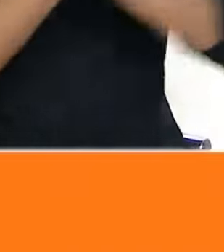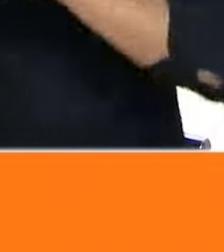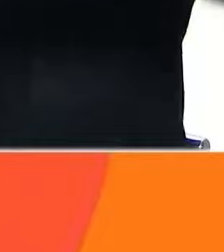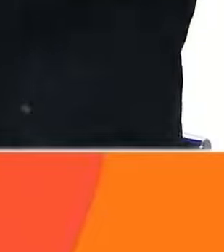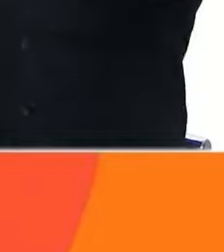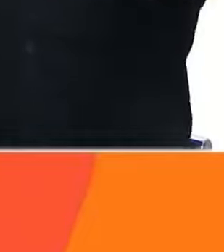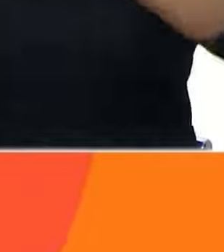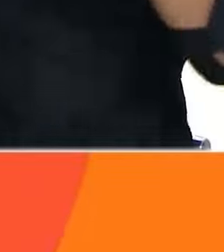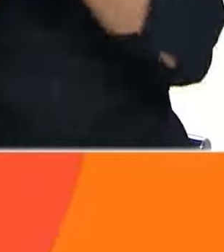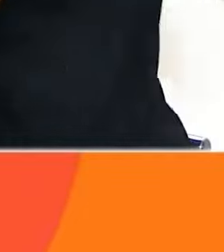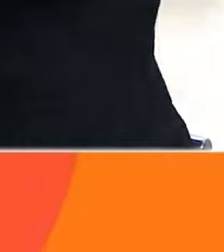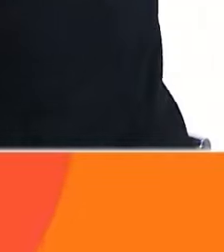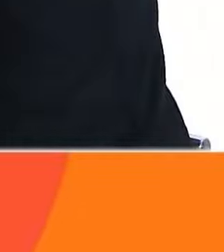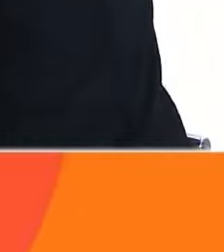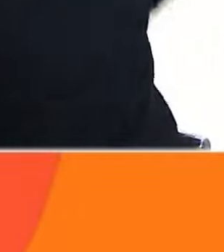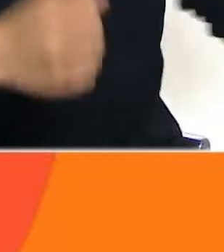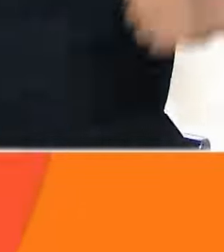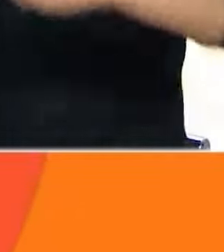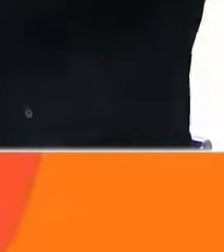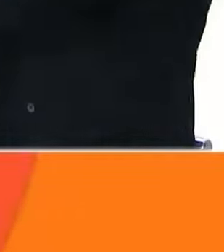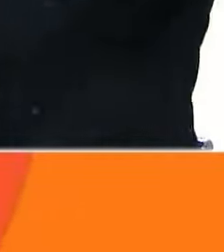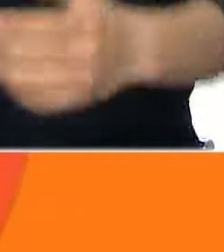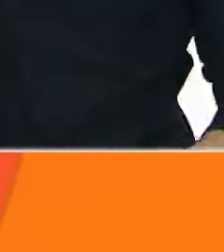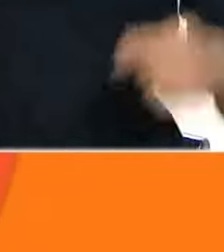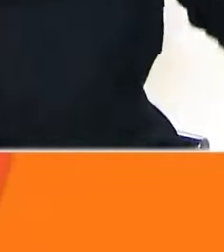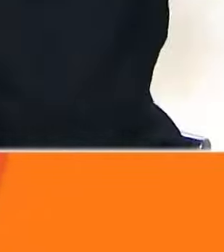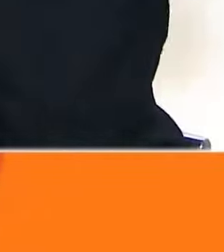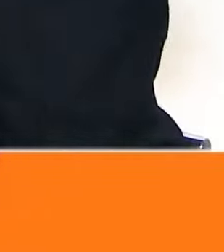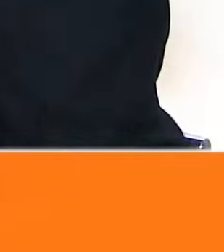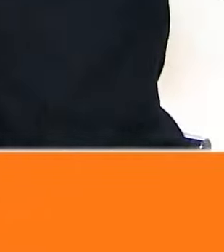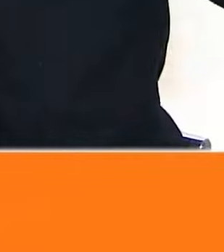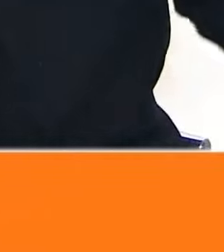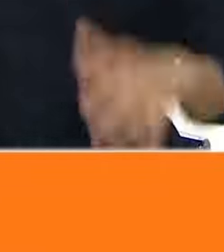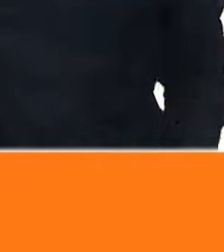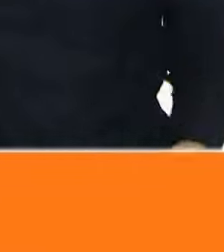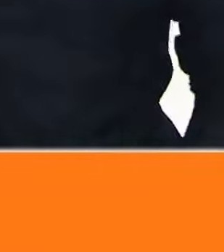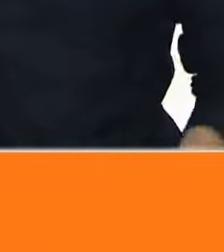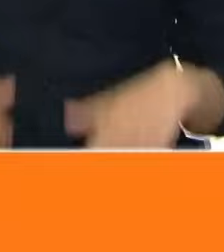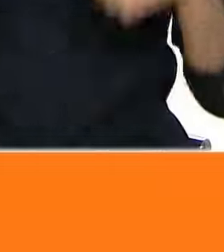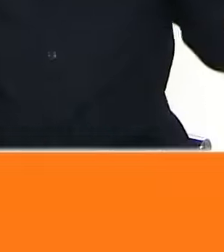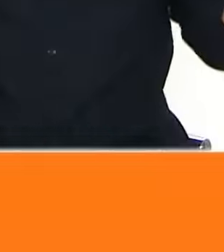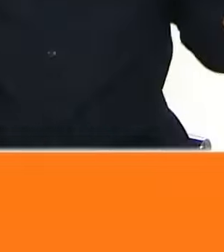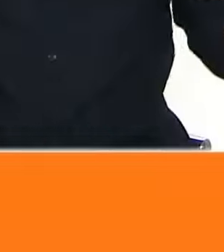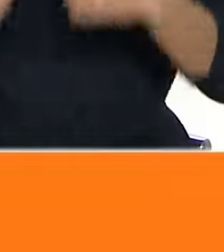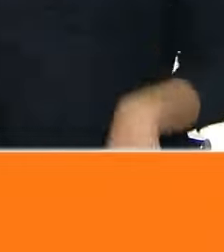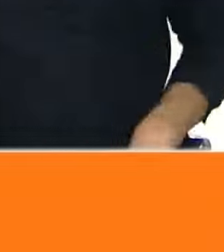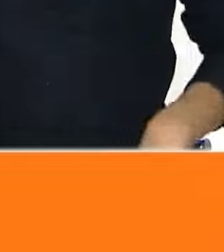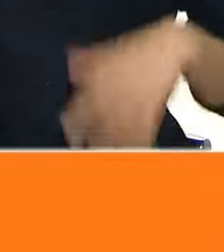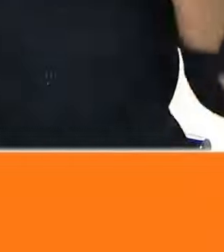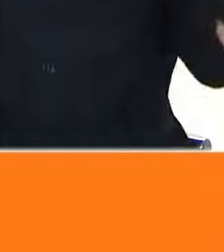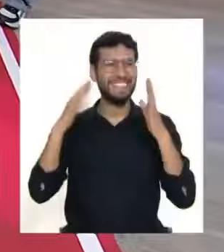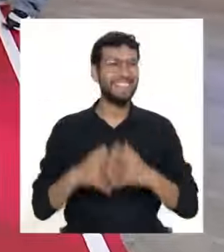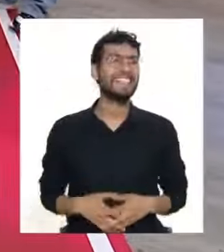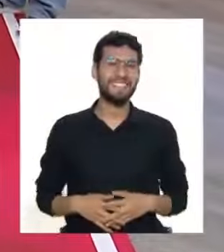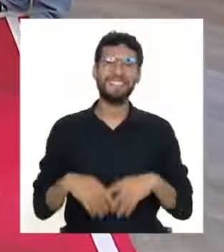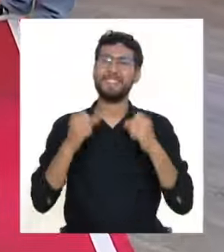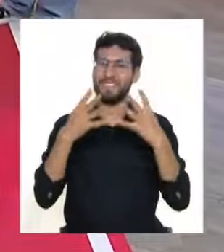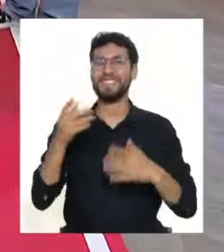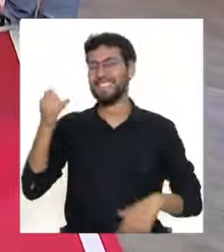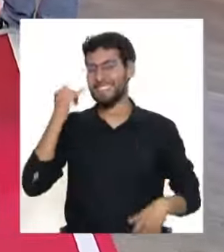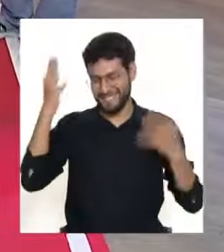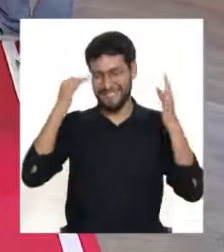Vamos. ¡Eso! ¡Eso! ¡Eso! ¡Muy bien! ¡Bravo! Bueno, Josué. Muy bien, José.